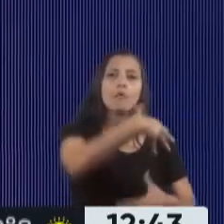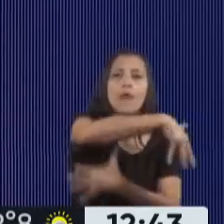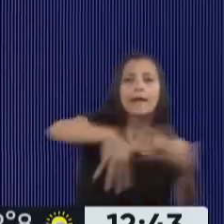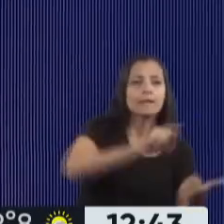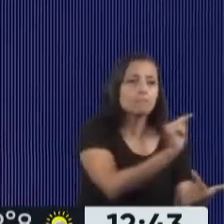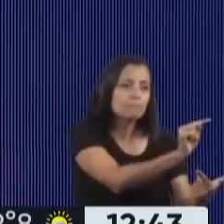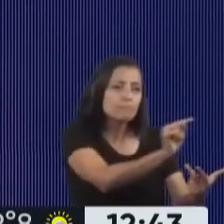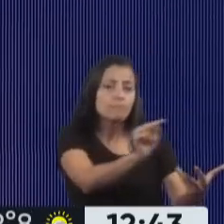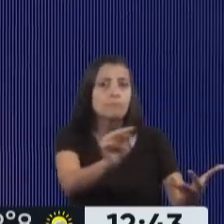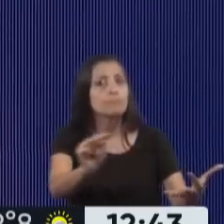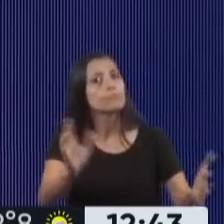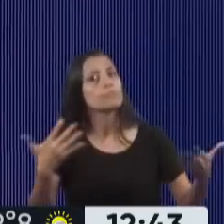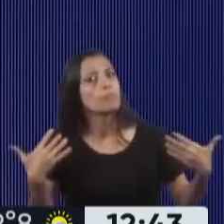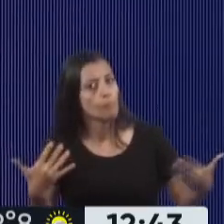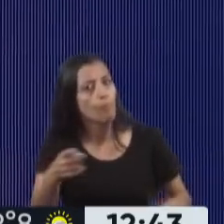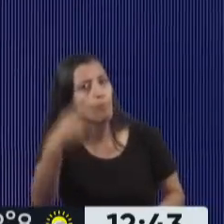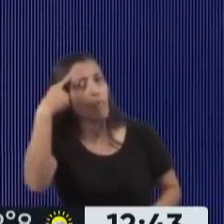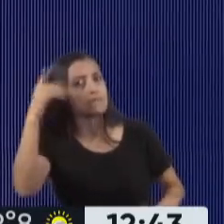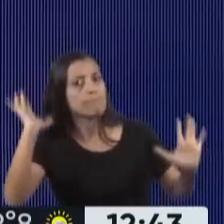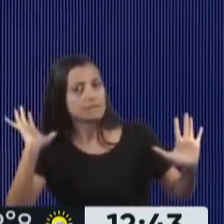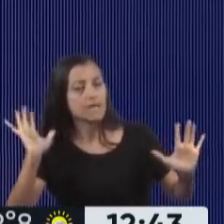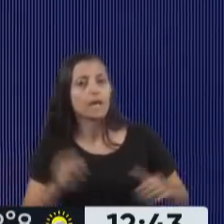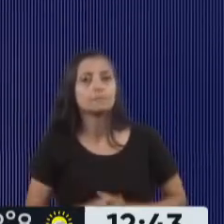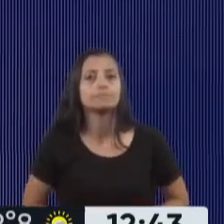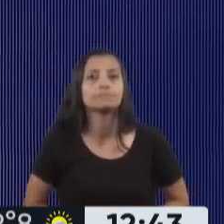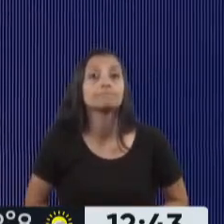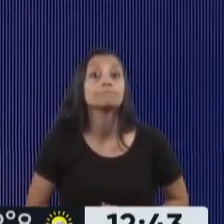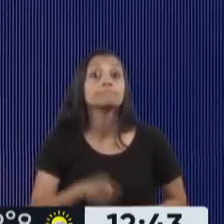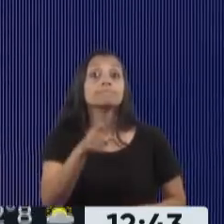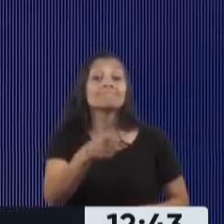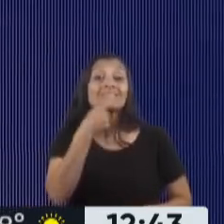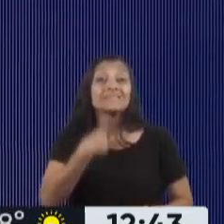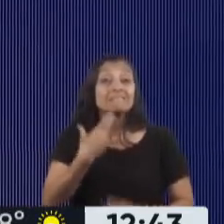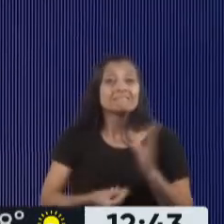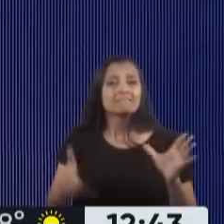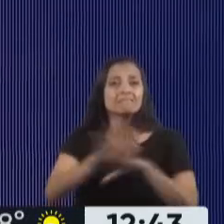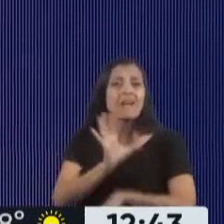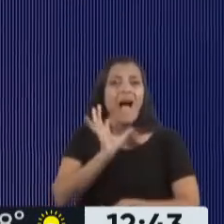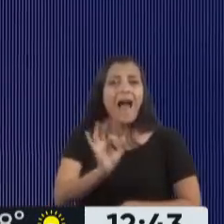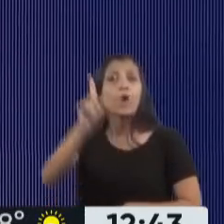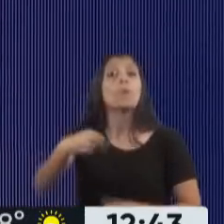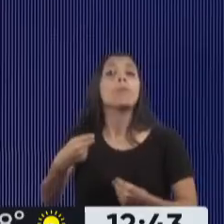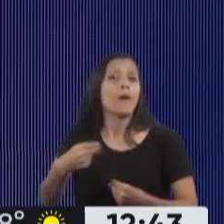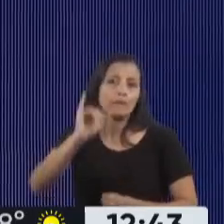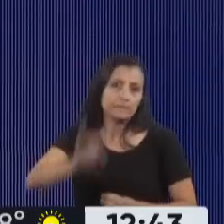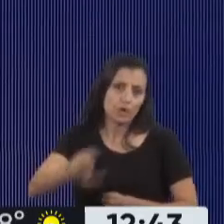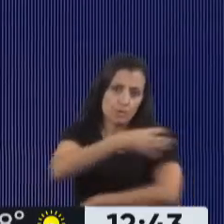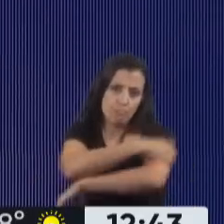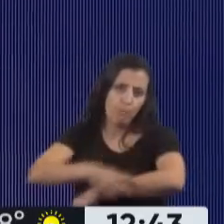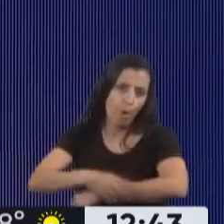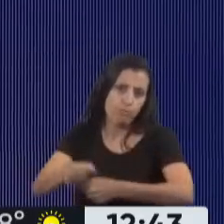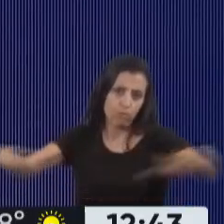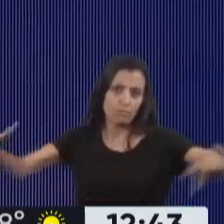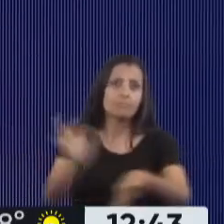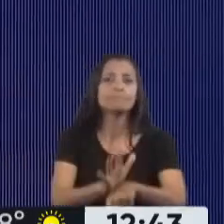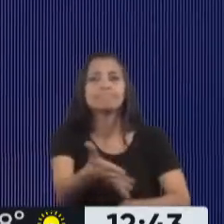complicado imaginarse que por lo menos la pobreza se hubiera duplicado. Por lo tanto, hubiéramos estado en niveles por lo